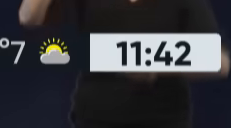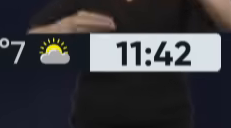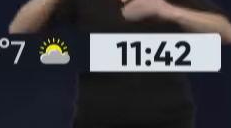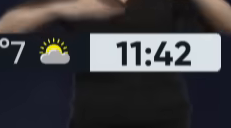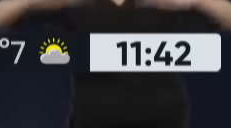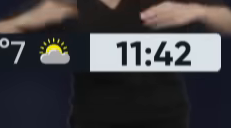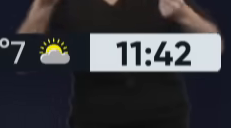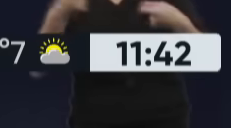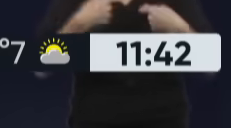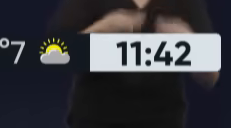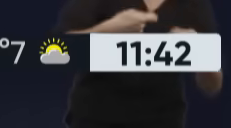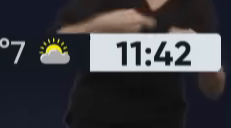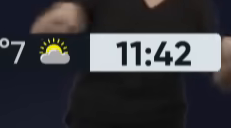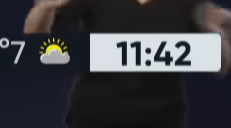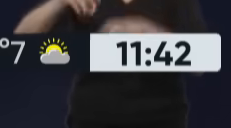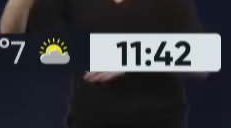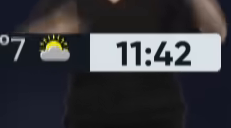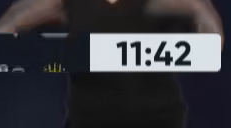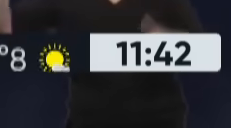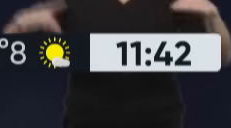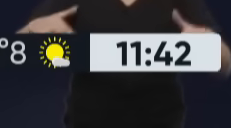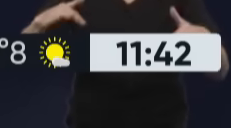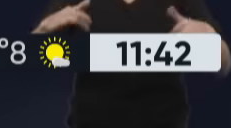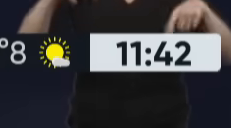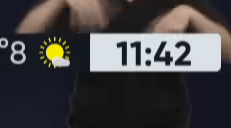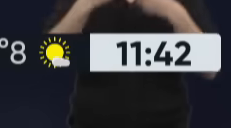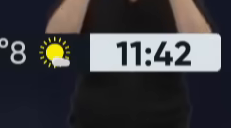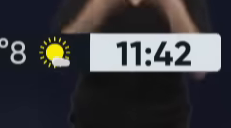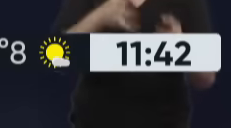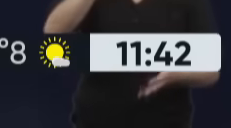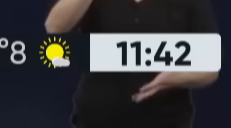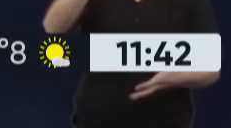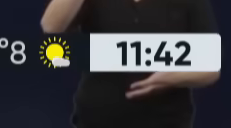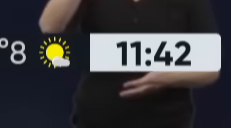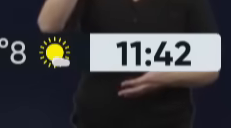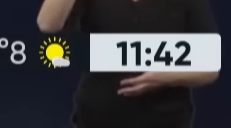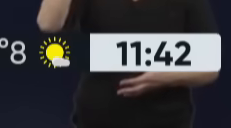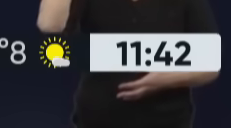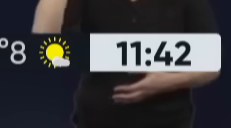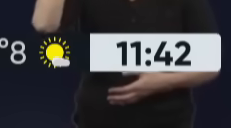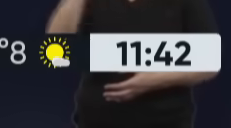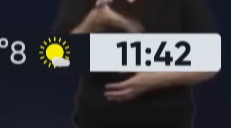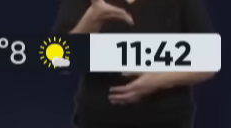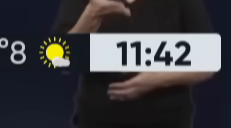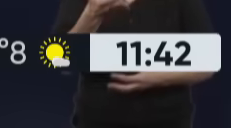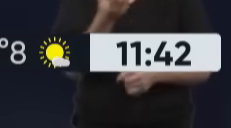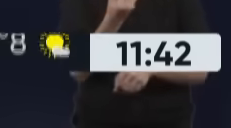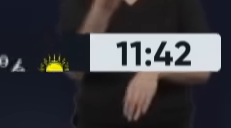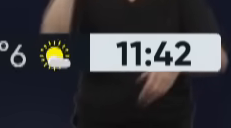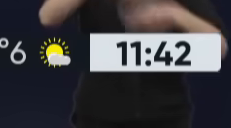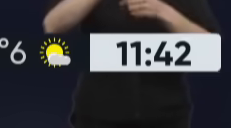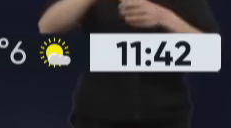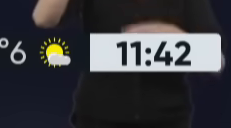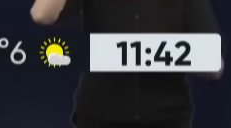jerárquicos para favorecer a la propia política. 59% los cargos jerárquicos en los últimos